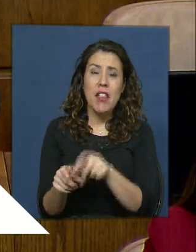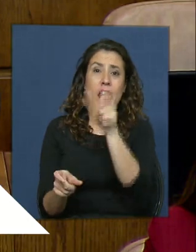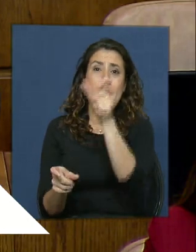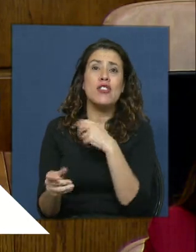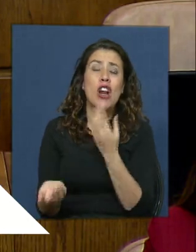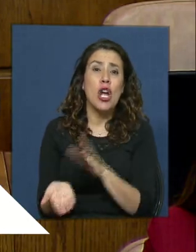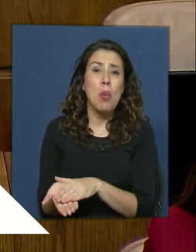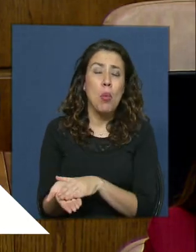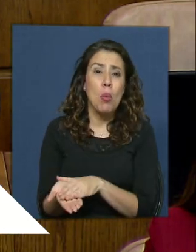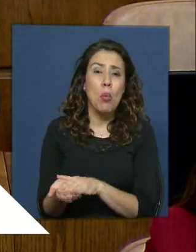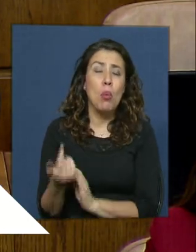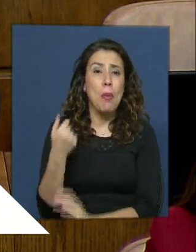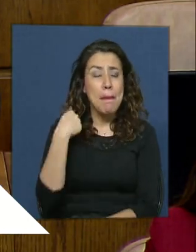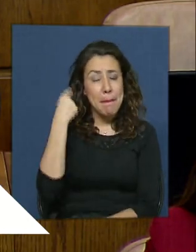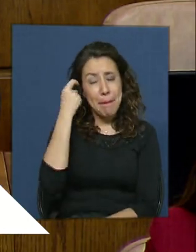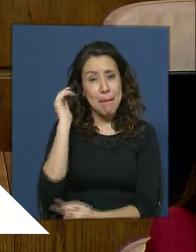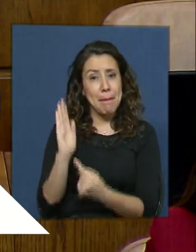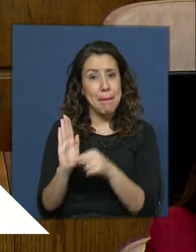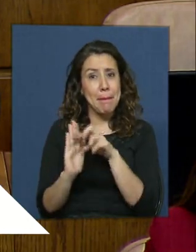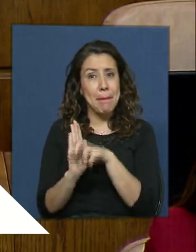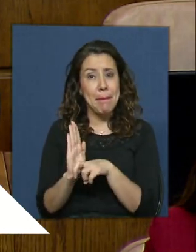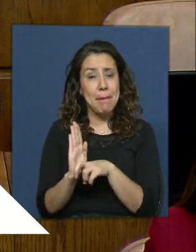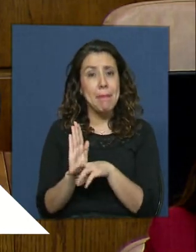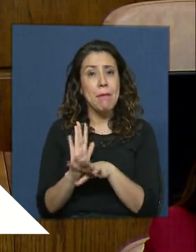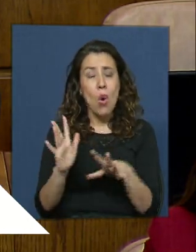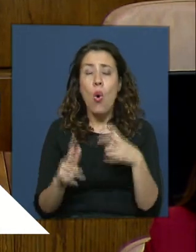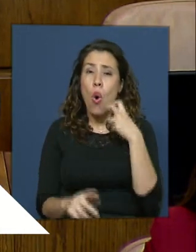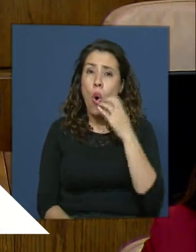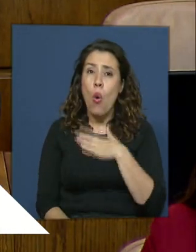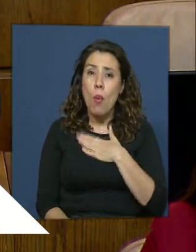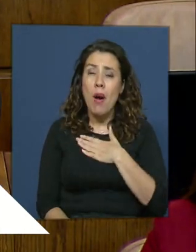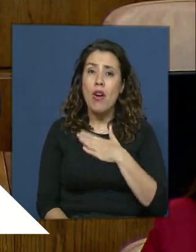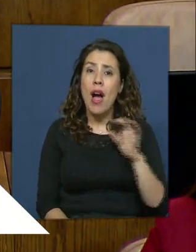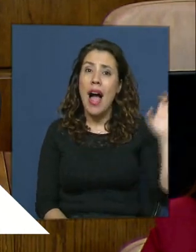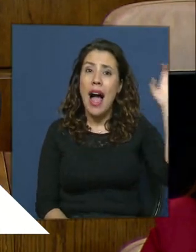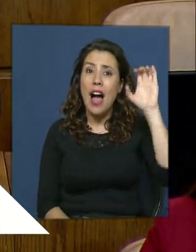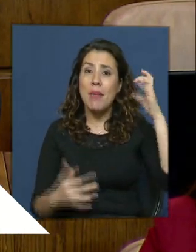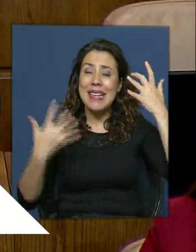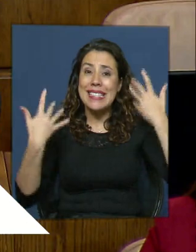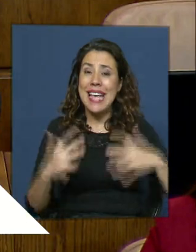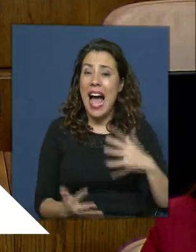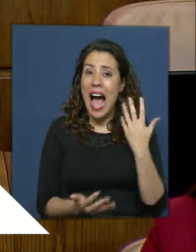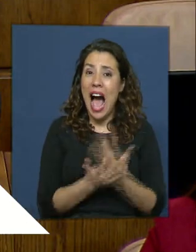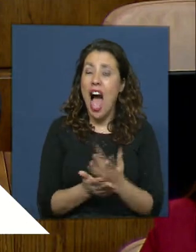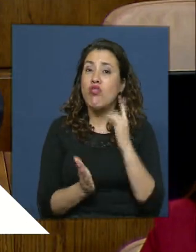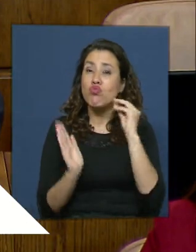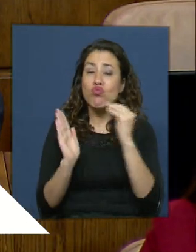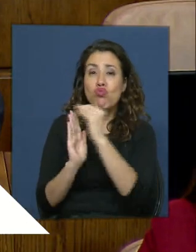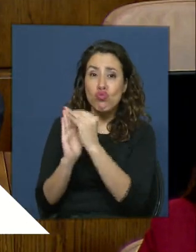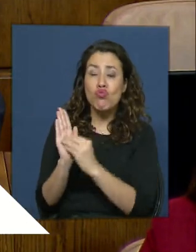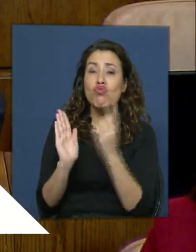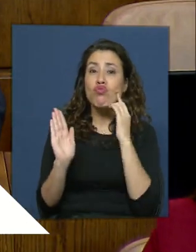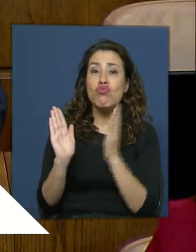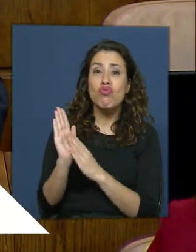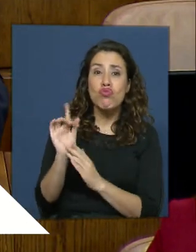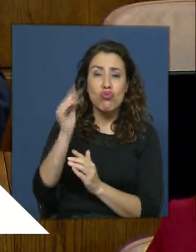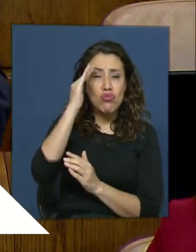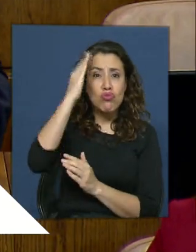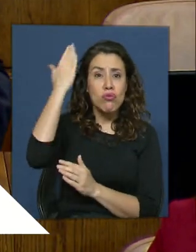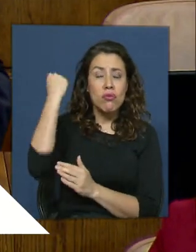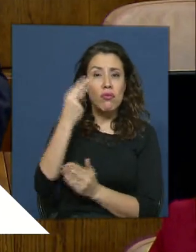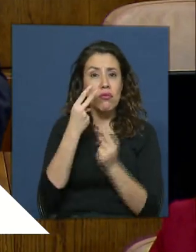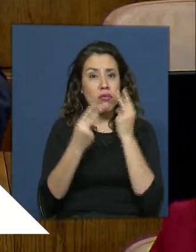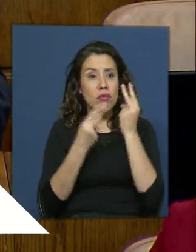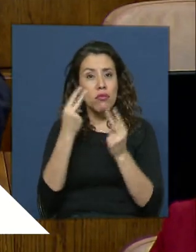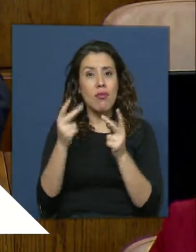víctima. Yo pienso que este es un proyecto tremendamente humano, que en Europa ya existe, que hay precedentes. Hace poco vimos que